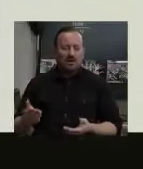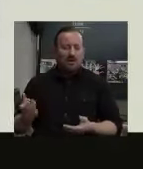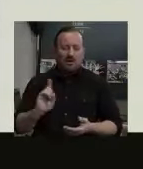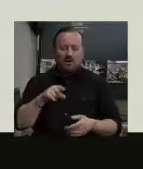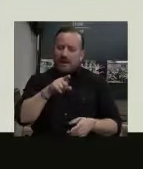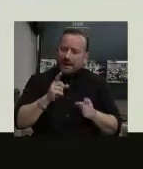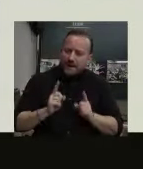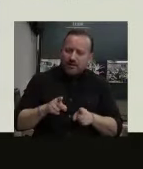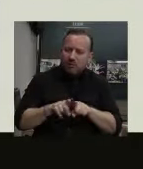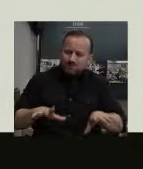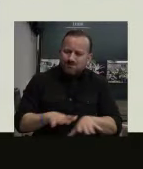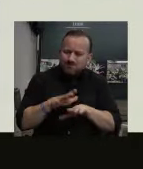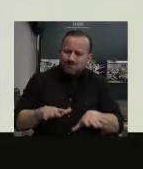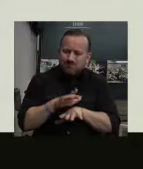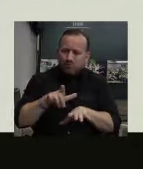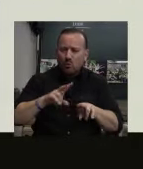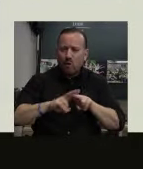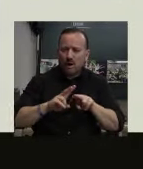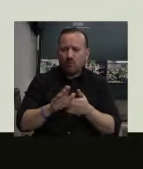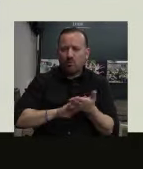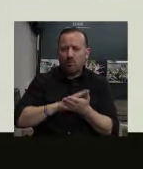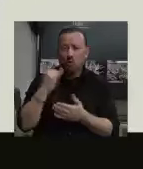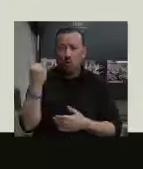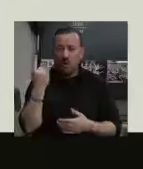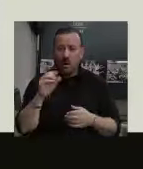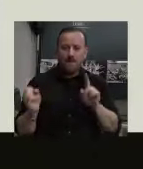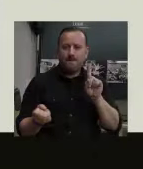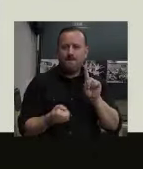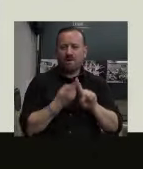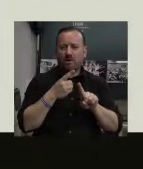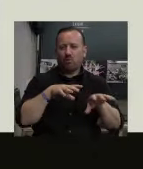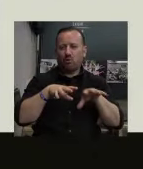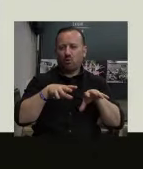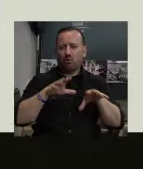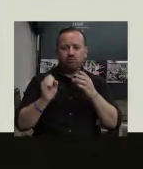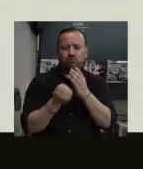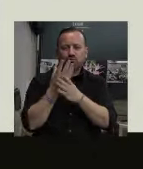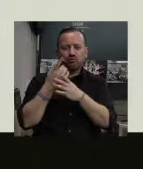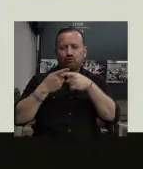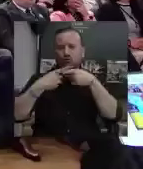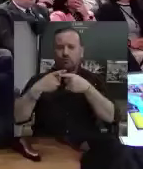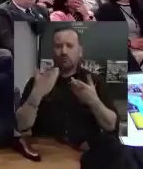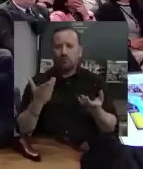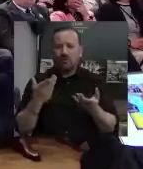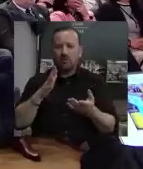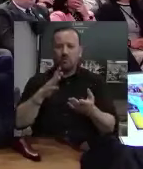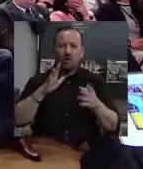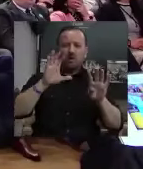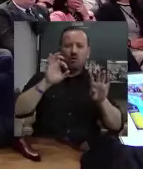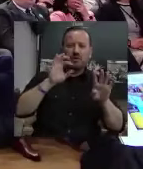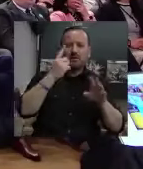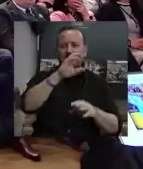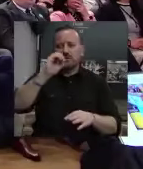y vamos a meterle y crean una universidad es el primer producto de innovación social del territorio hace cerca de 90 O 100